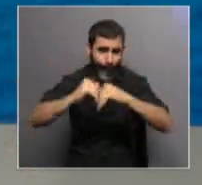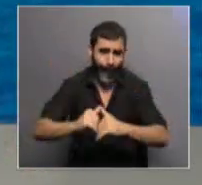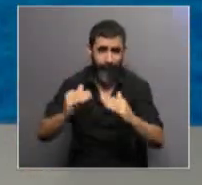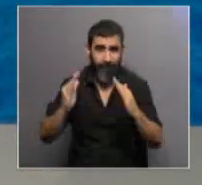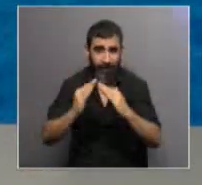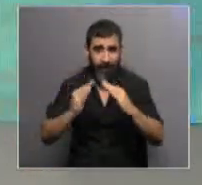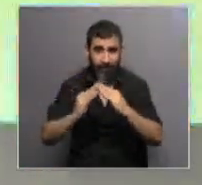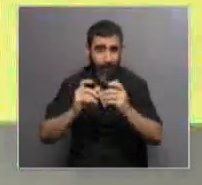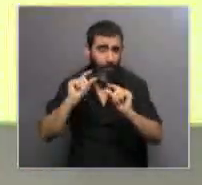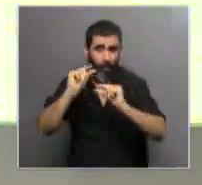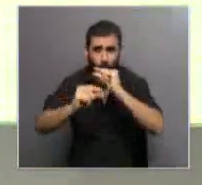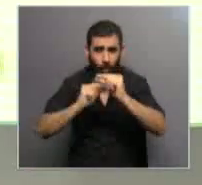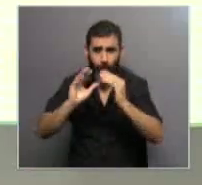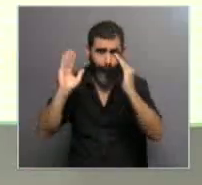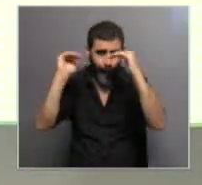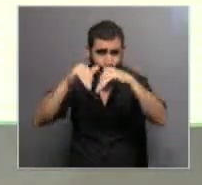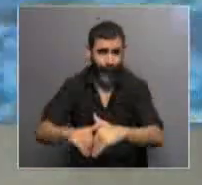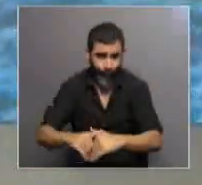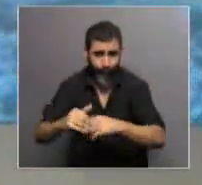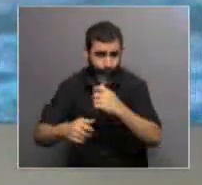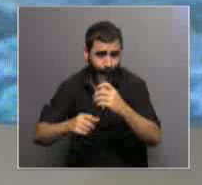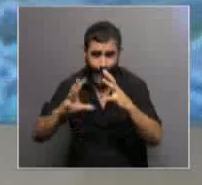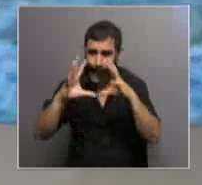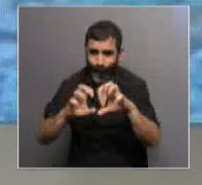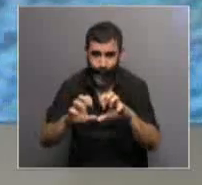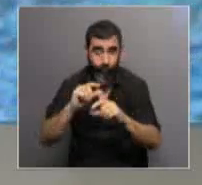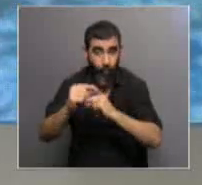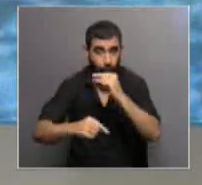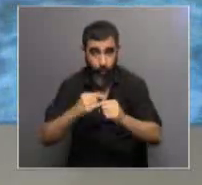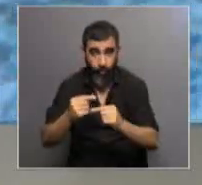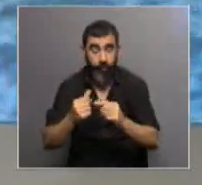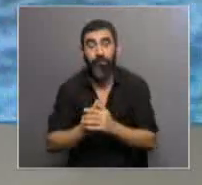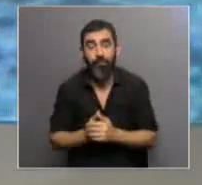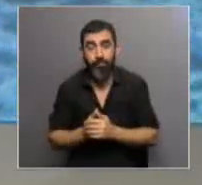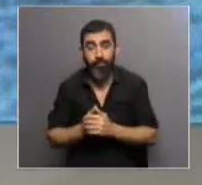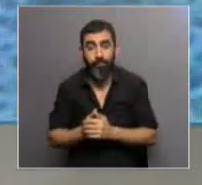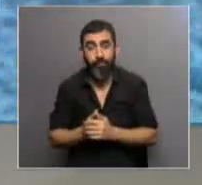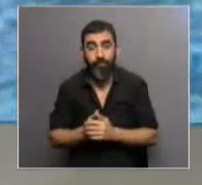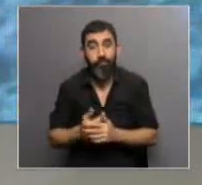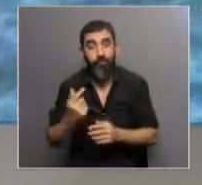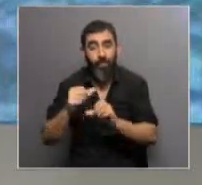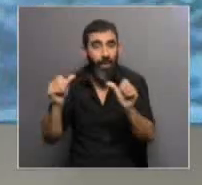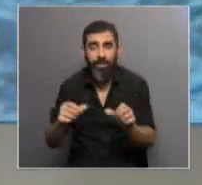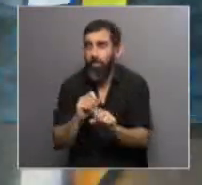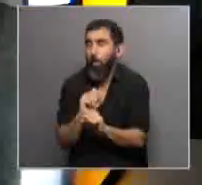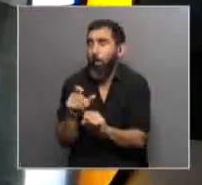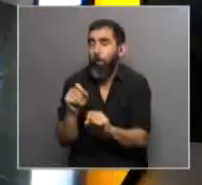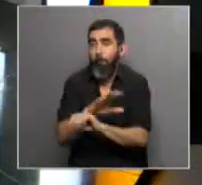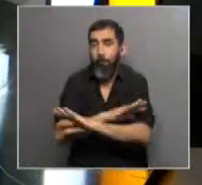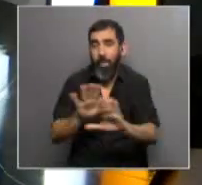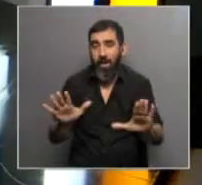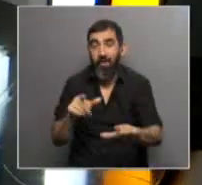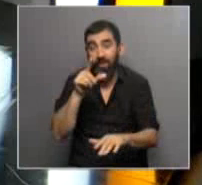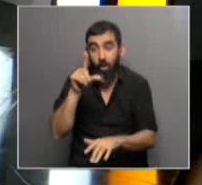se están cayendo las casas que estaban arriba a la luna y así sucesivamente pero claro hicimos todo mal esto creo que es aguas dulces